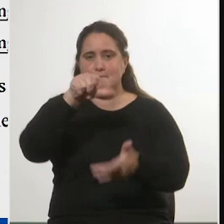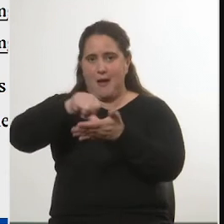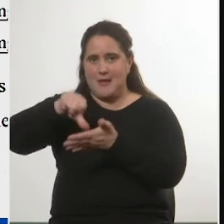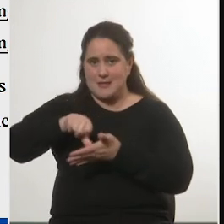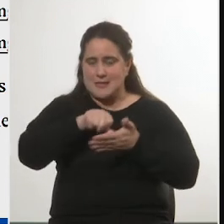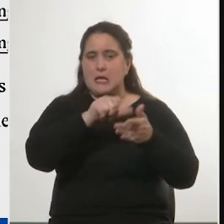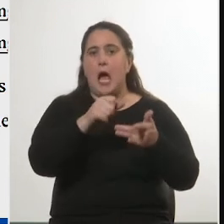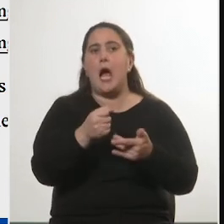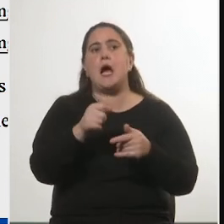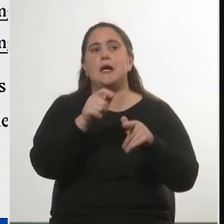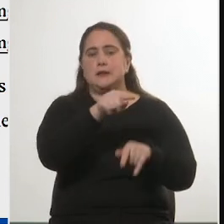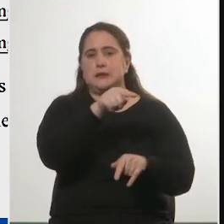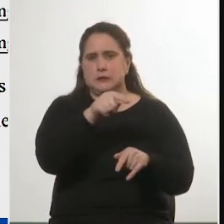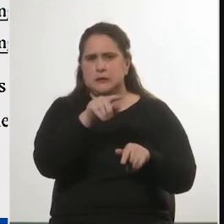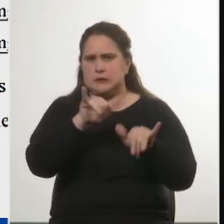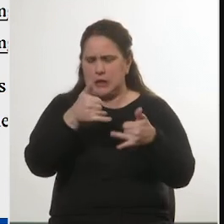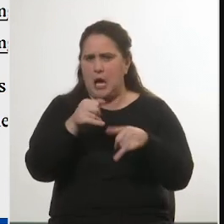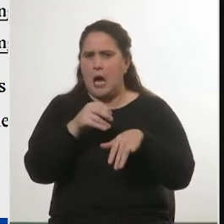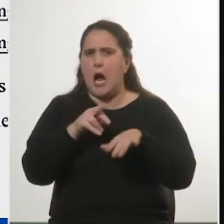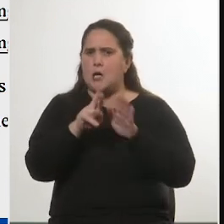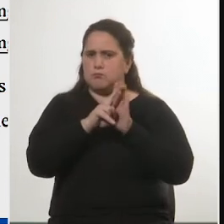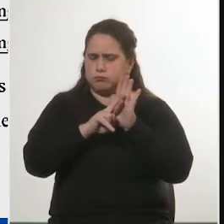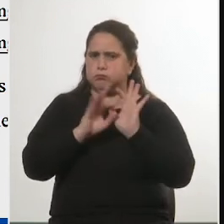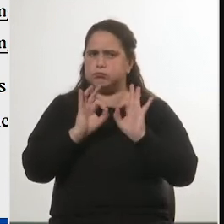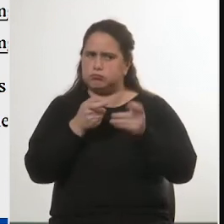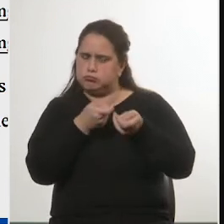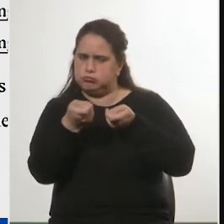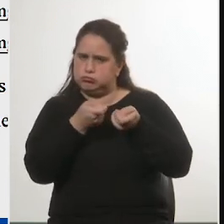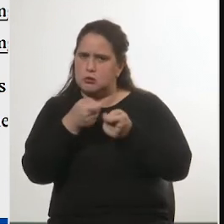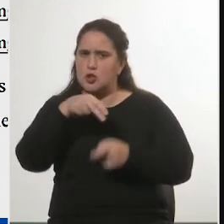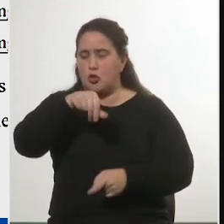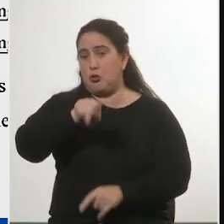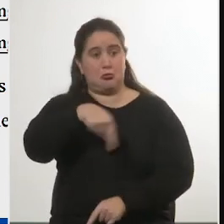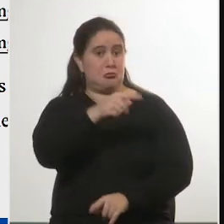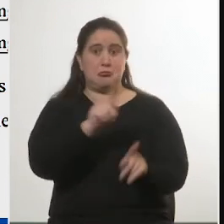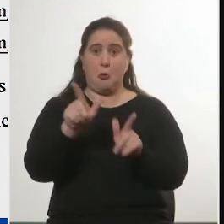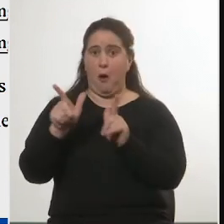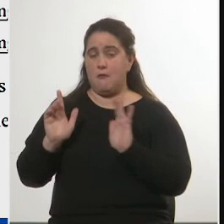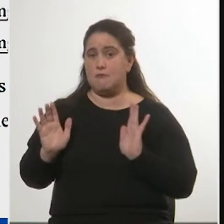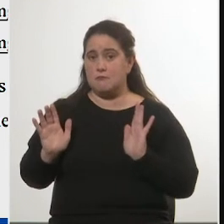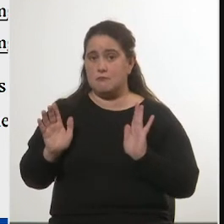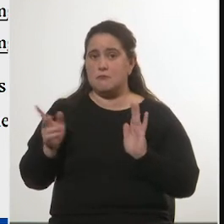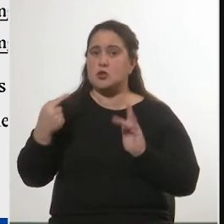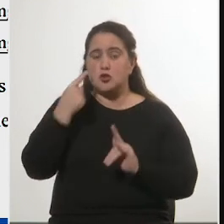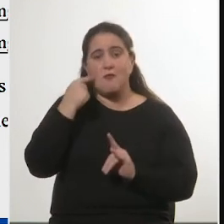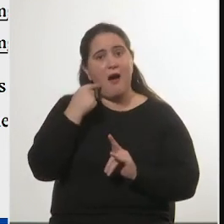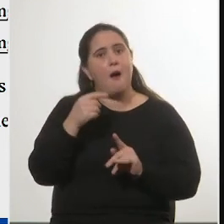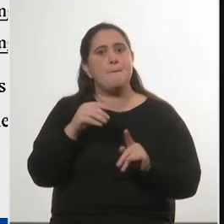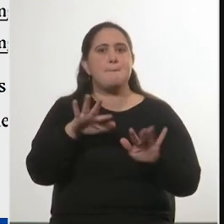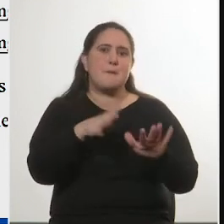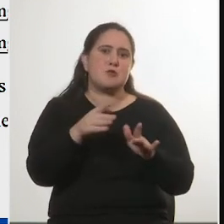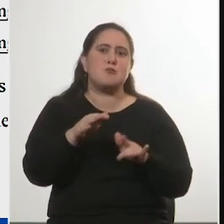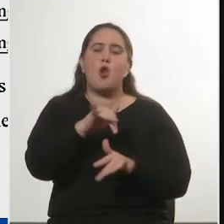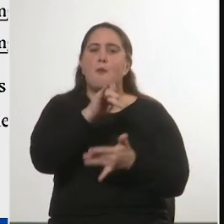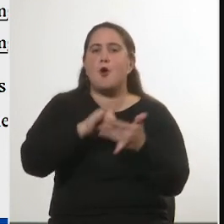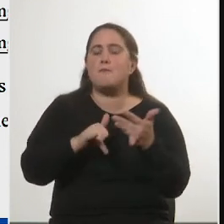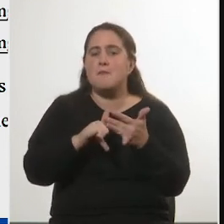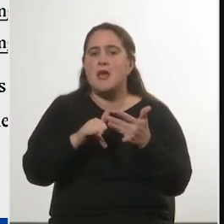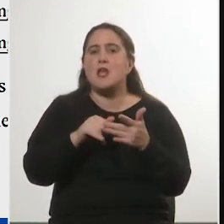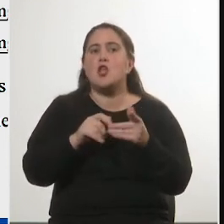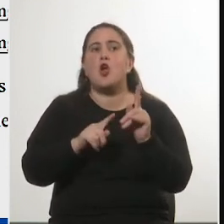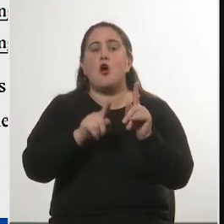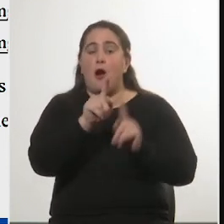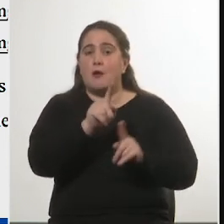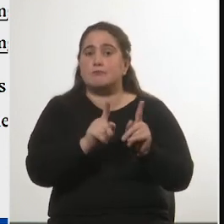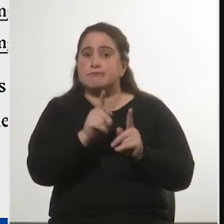países tienen seteado o regulado su valor de sodio y los otros no, en el cual el valor medio para los países que tienen